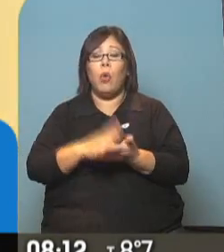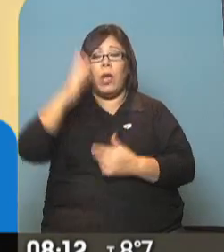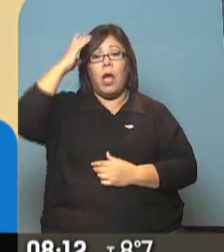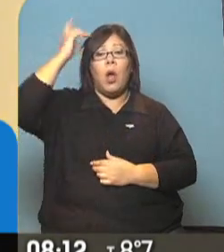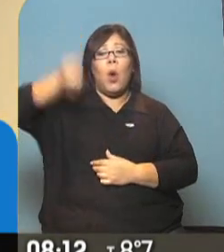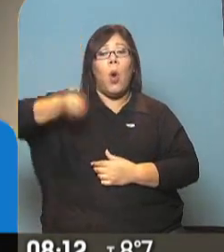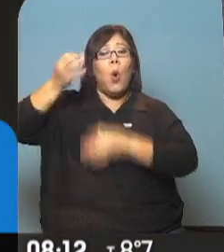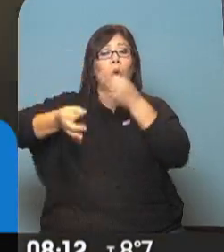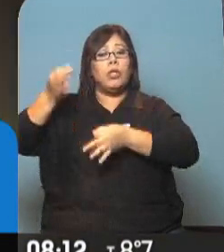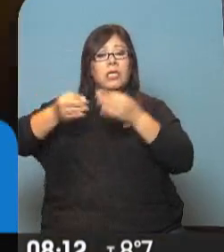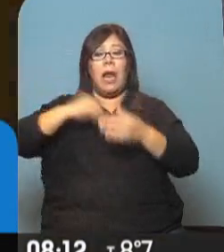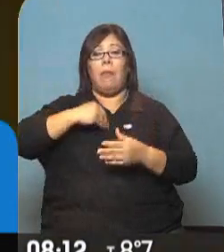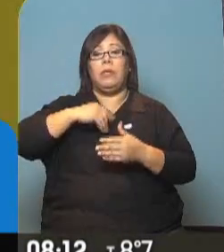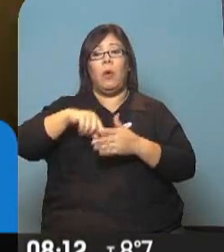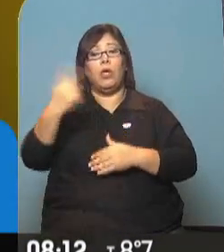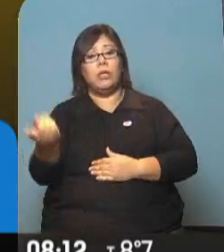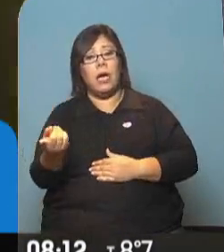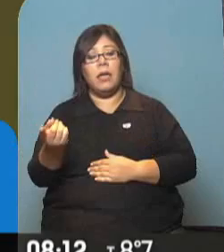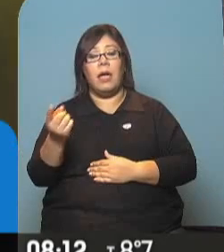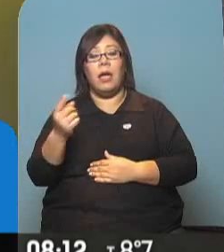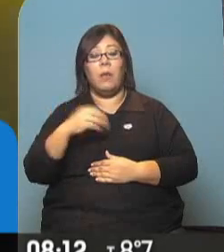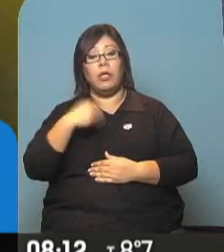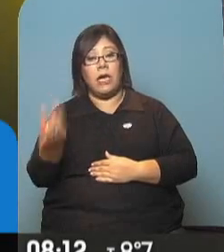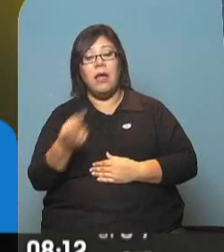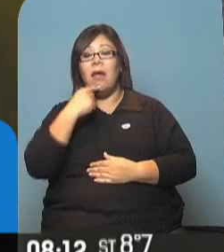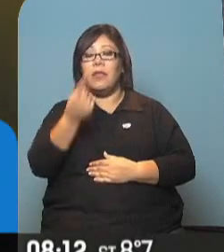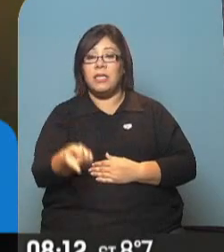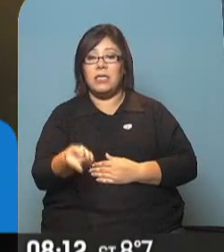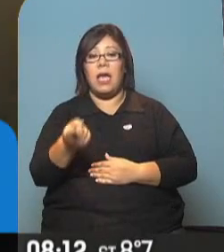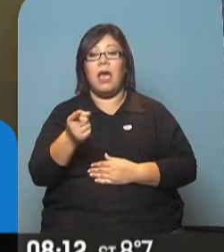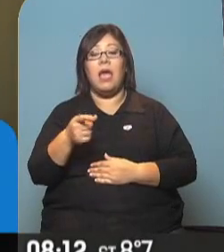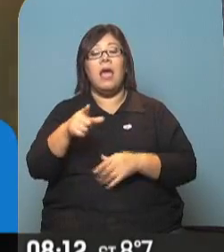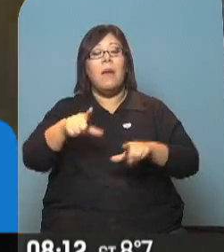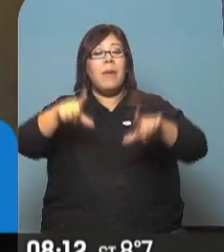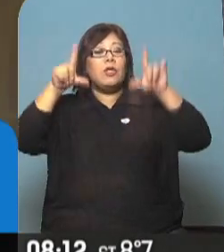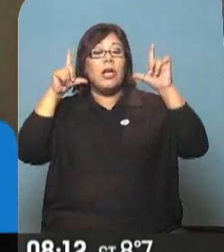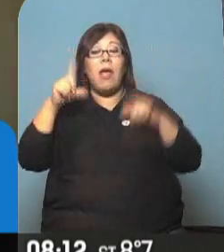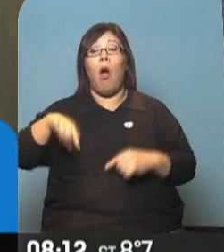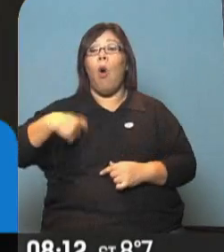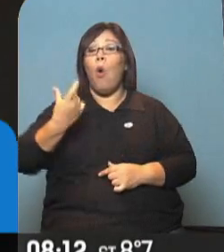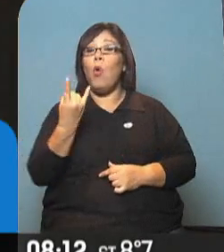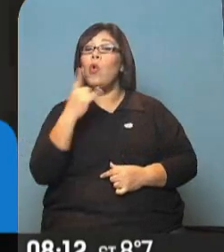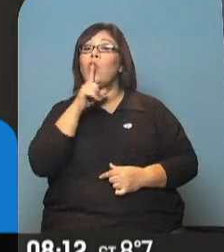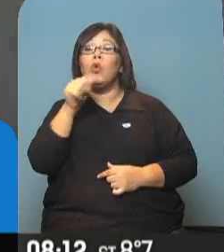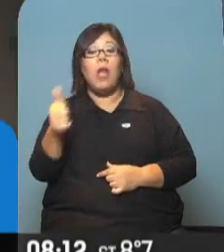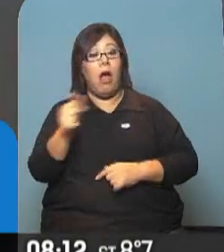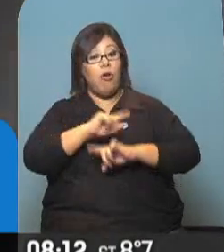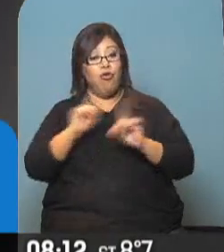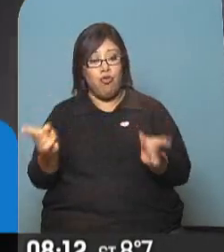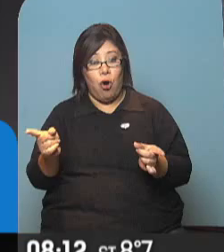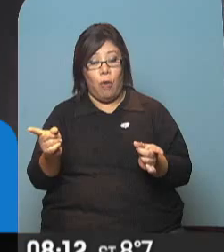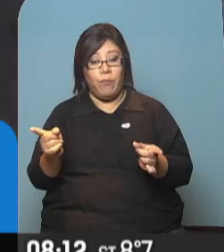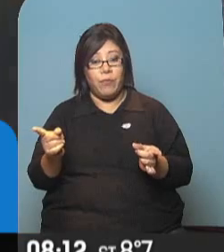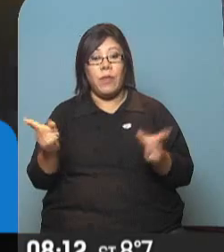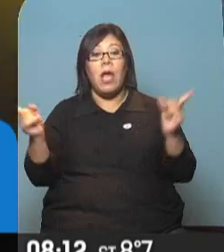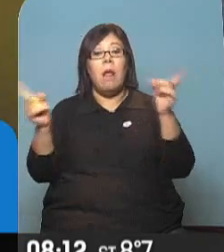de Justicia bonaerense, que dice que no debe tener esta personería jurídica que ya había tramitado. El problema es con la UTA,